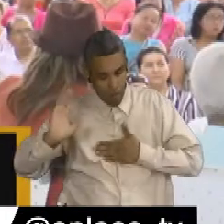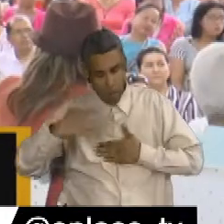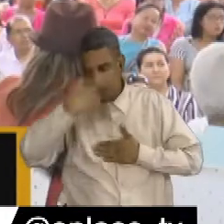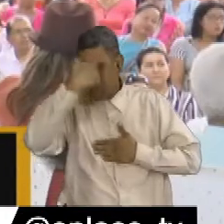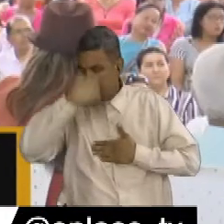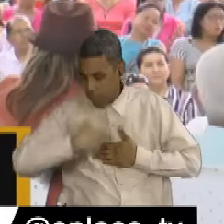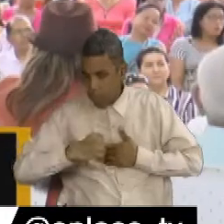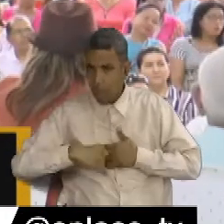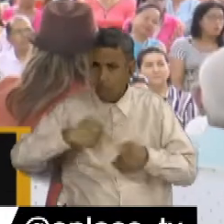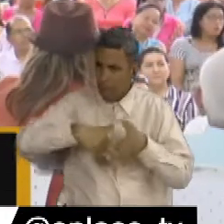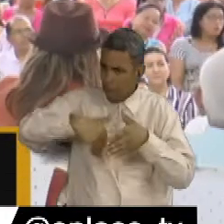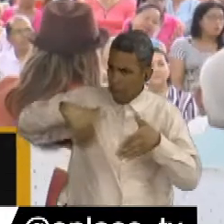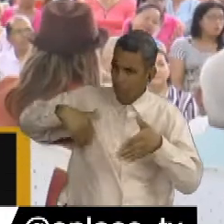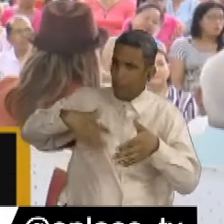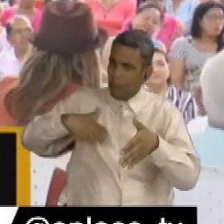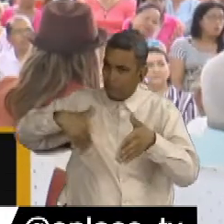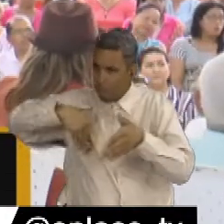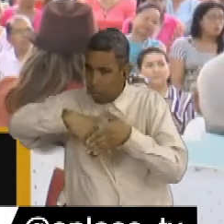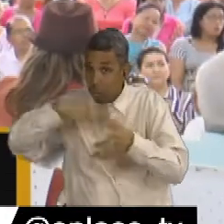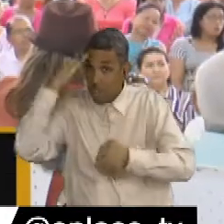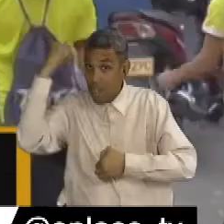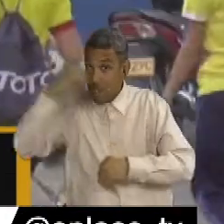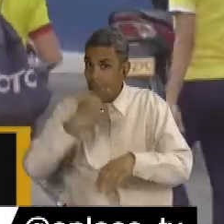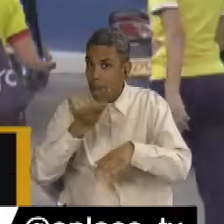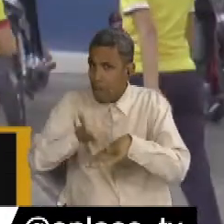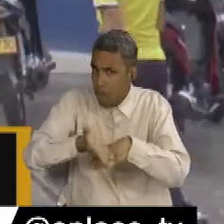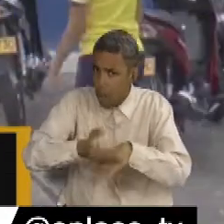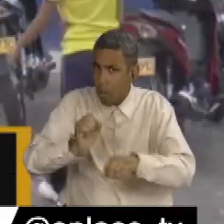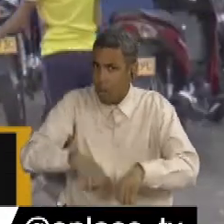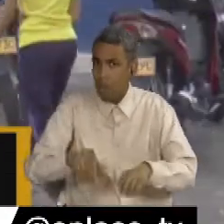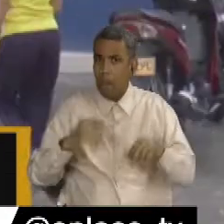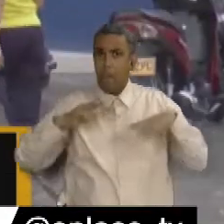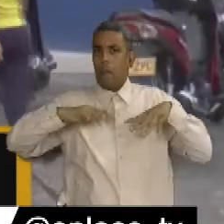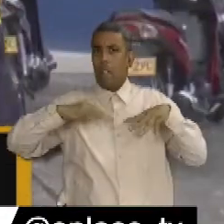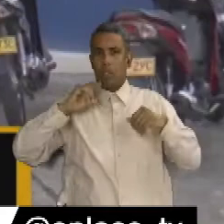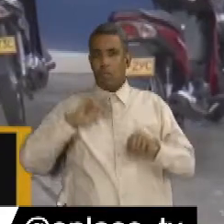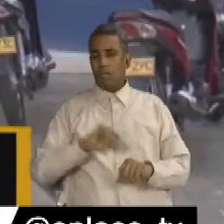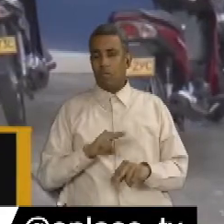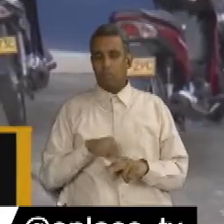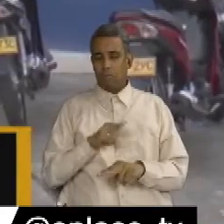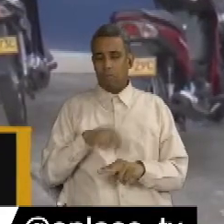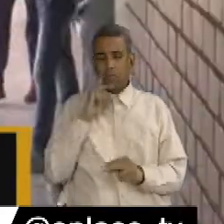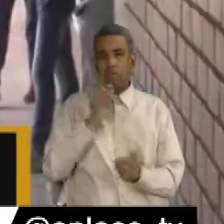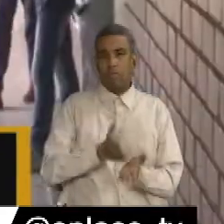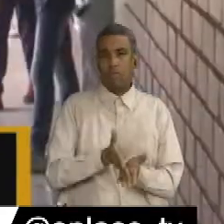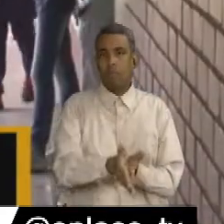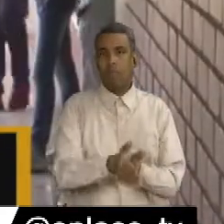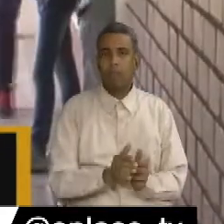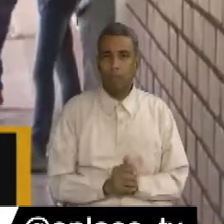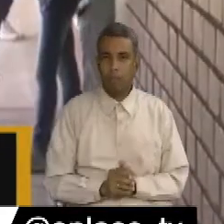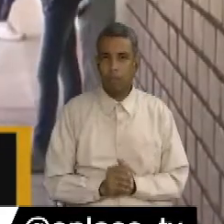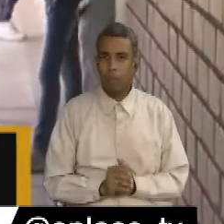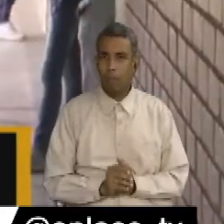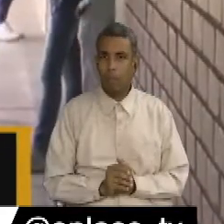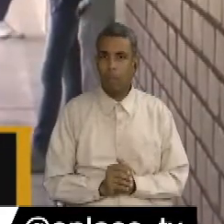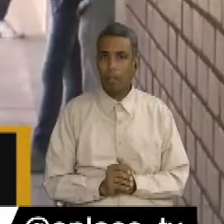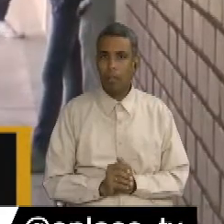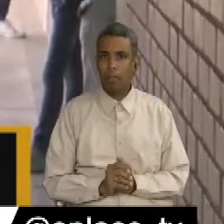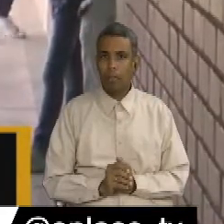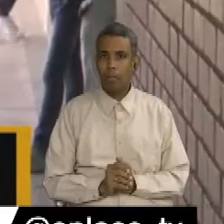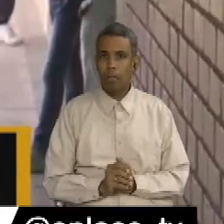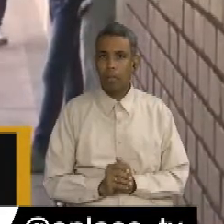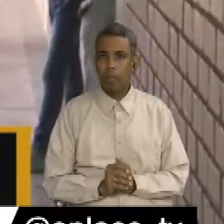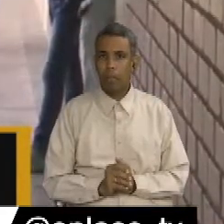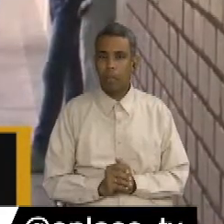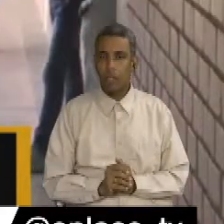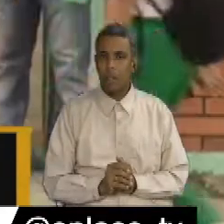importante, estamos haciendo una propuesta para no afectar sus espacios de vacaciones. Trascendió que el regreso a clases de los estudiantes de los colegios oficiales se dará el martes